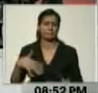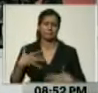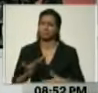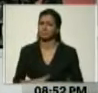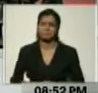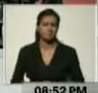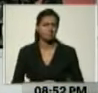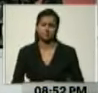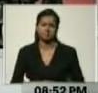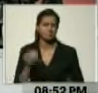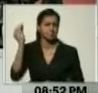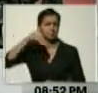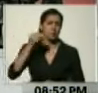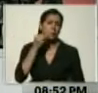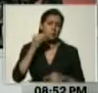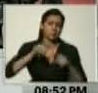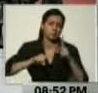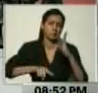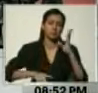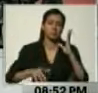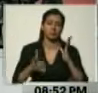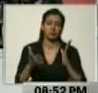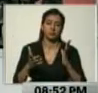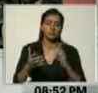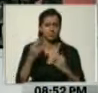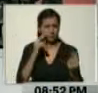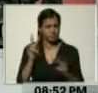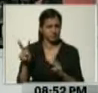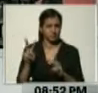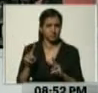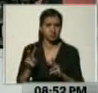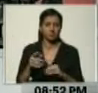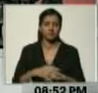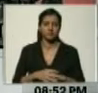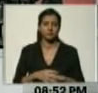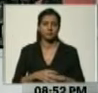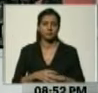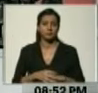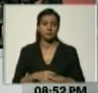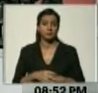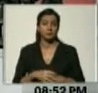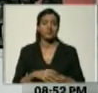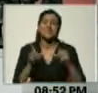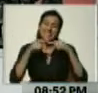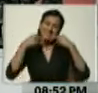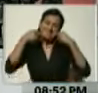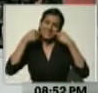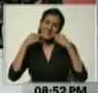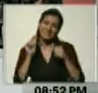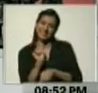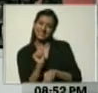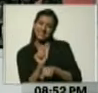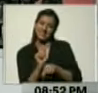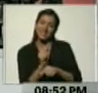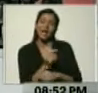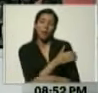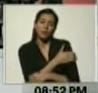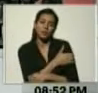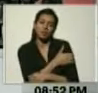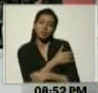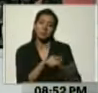ah sí, está bien, pélale un diente a la derecha, sonríele a la derecha, ellos te van a pelar otra